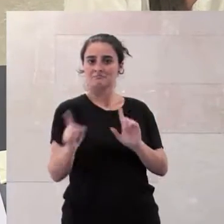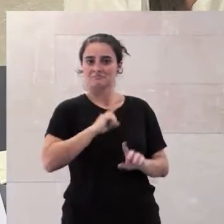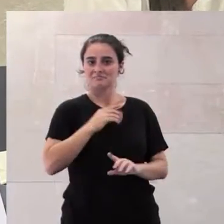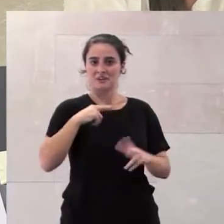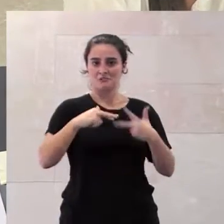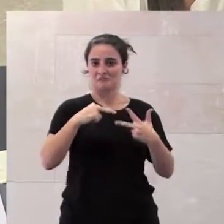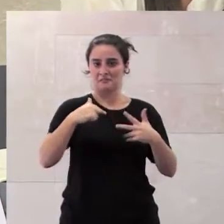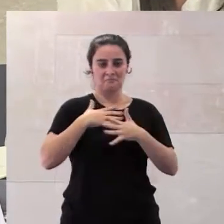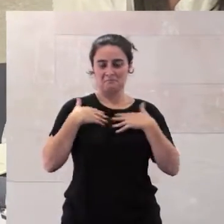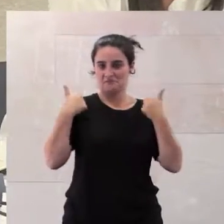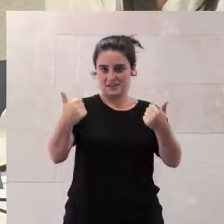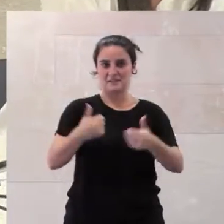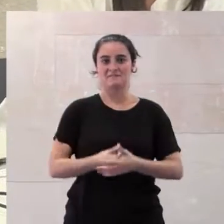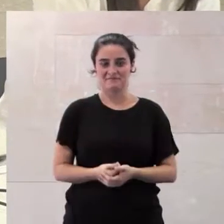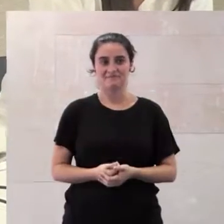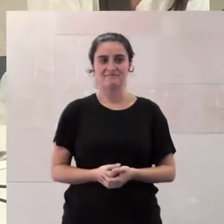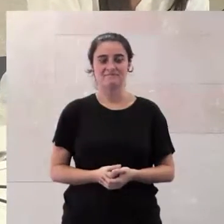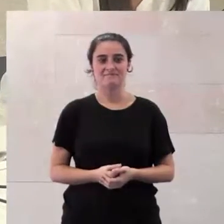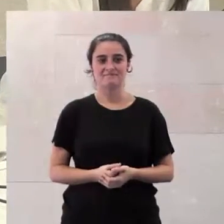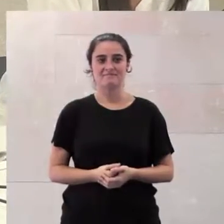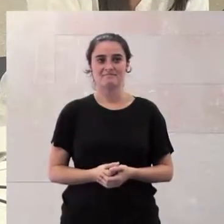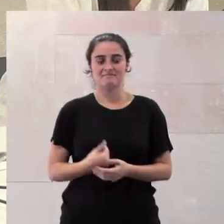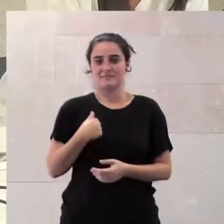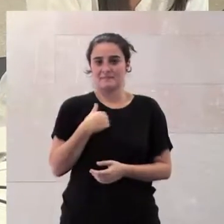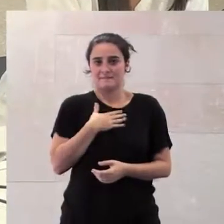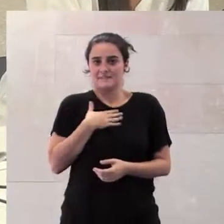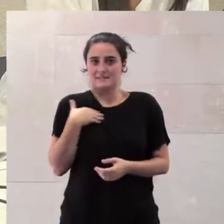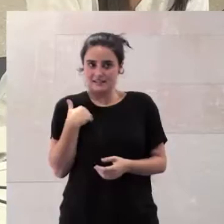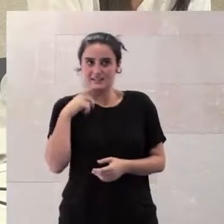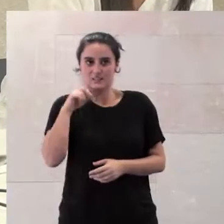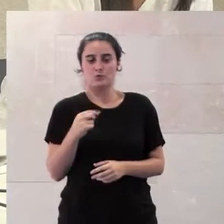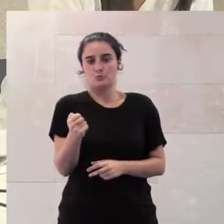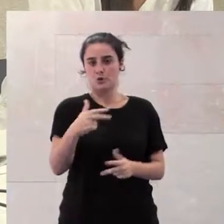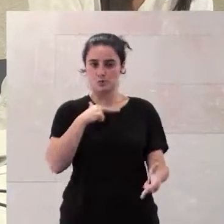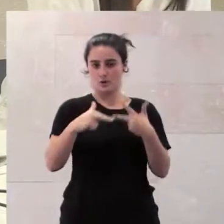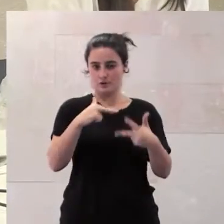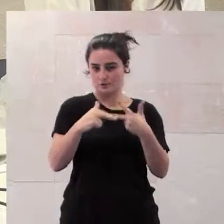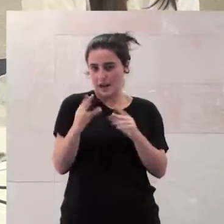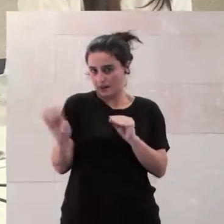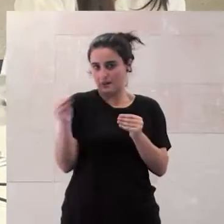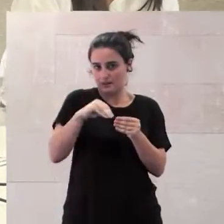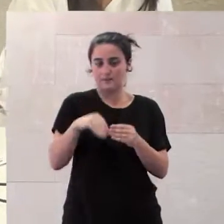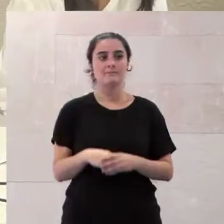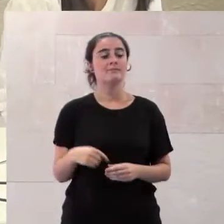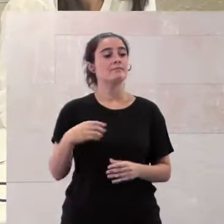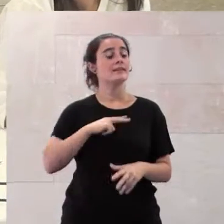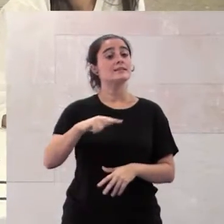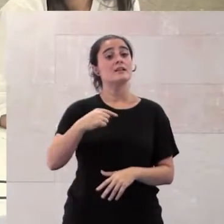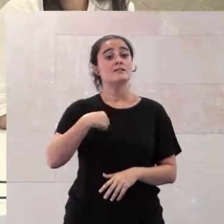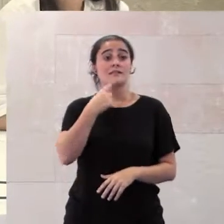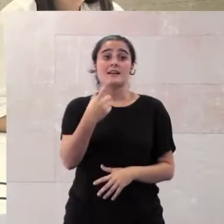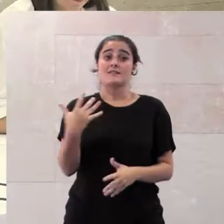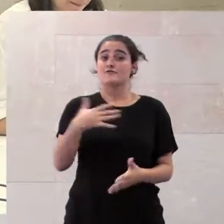presnagola eta hori, ba, guztien ez hori, pixkanako hori ere euskaraz hartzeko. Komentada que, bueno, voy a hacer la intervención en